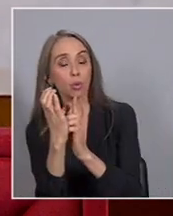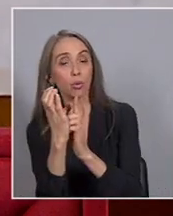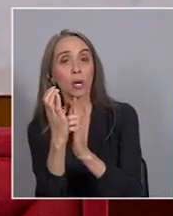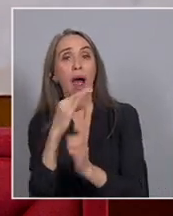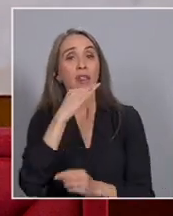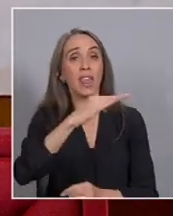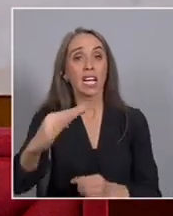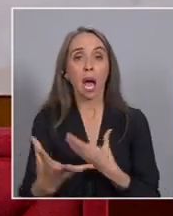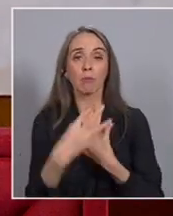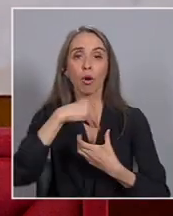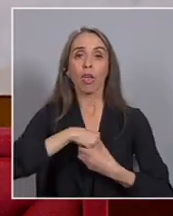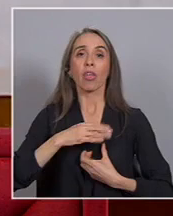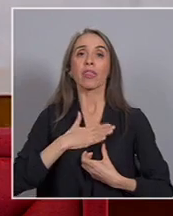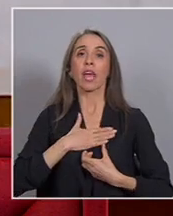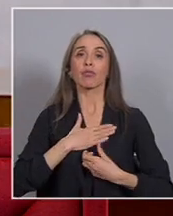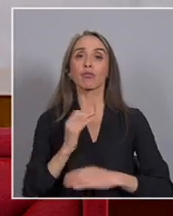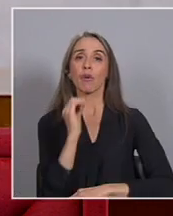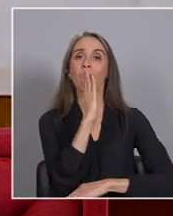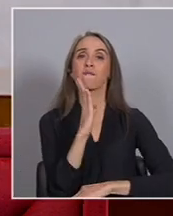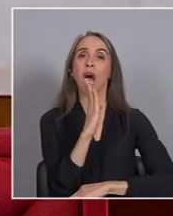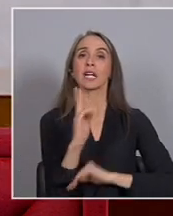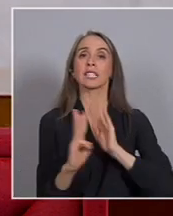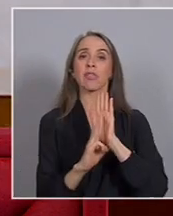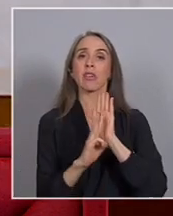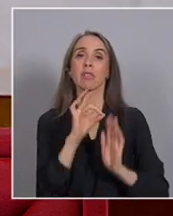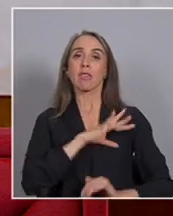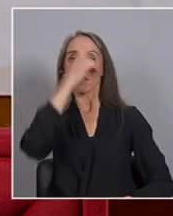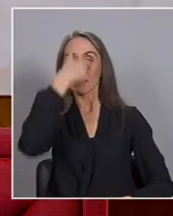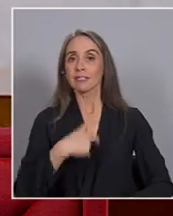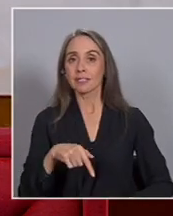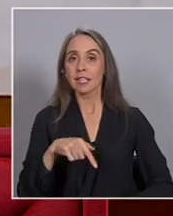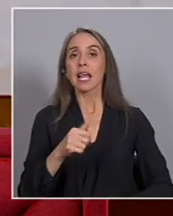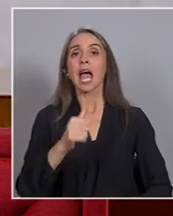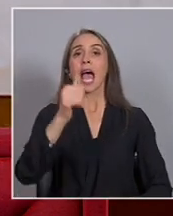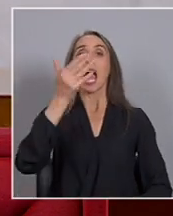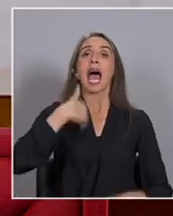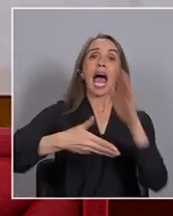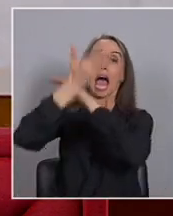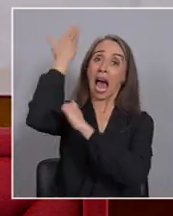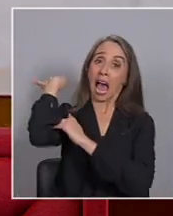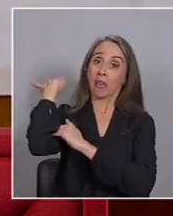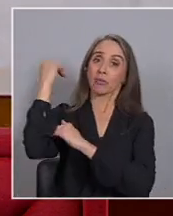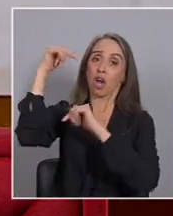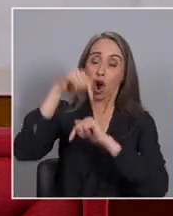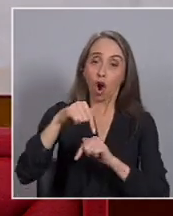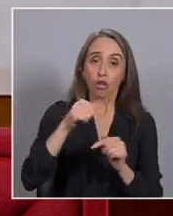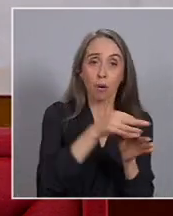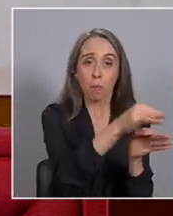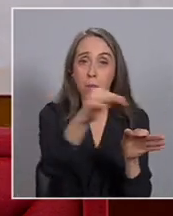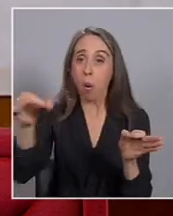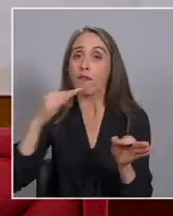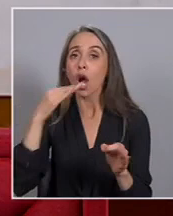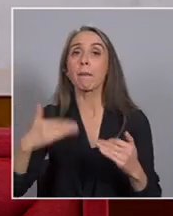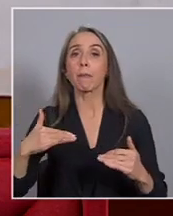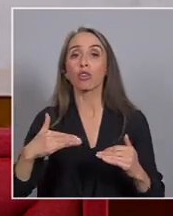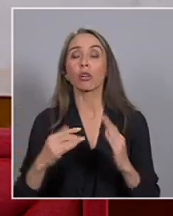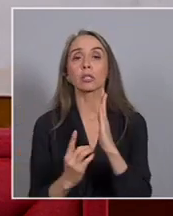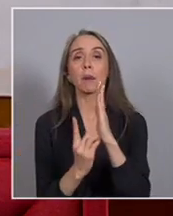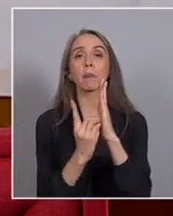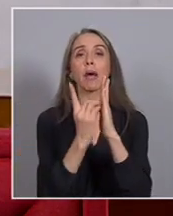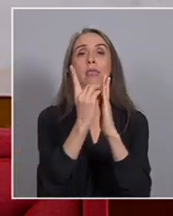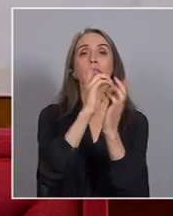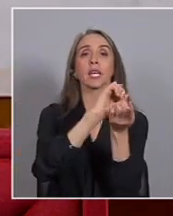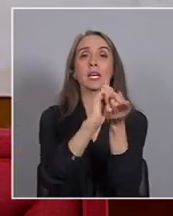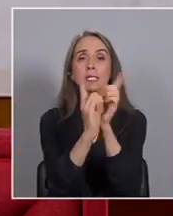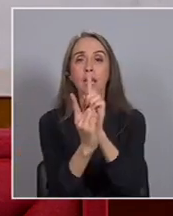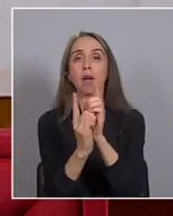nuestra identidad. Ayer y hoy, estas zonas son fundamentales para avanzar hacia un desarrollo que